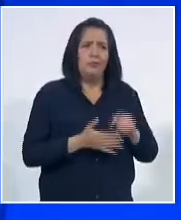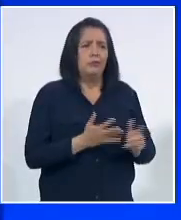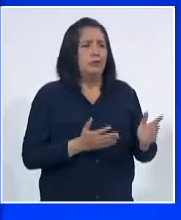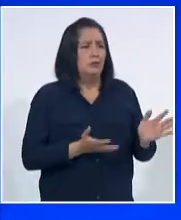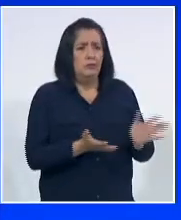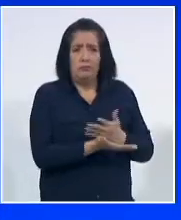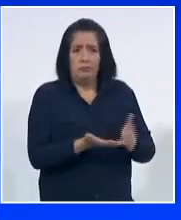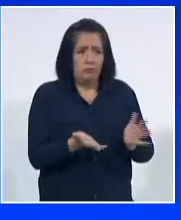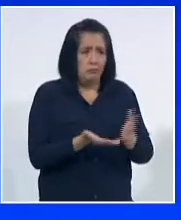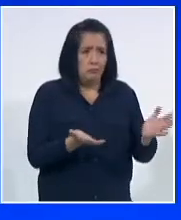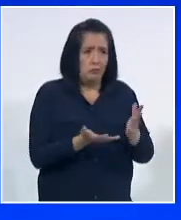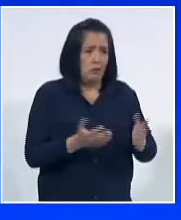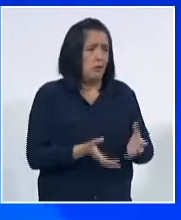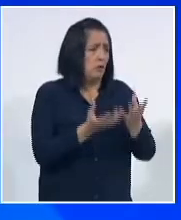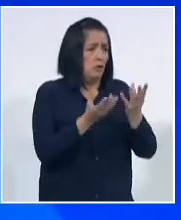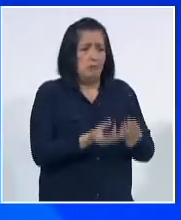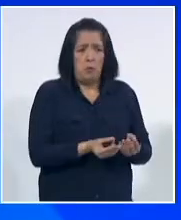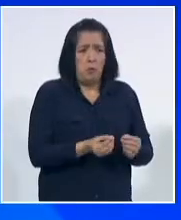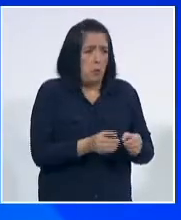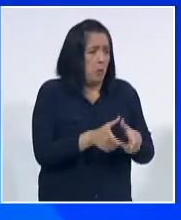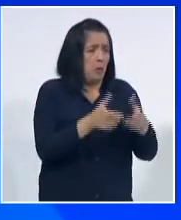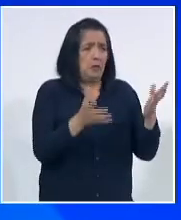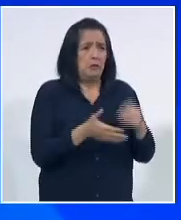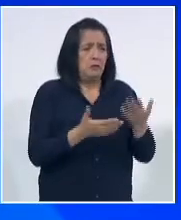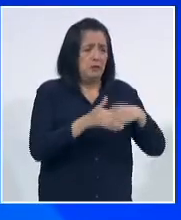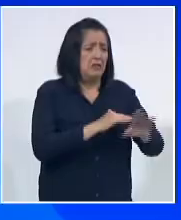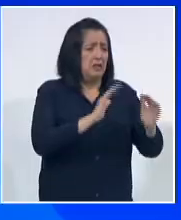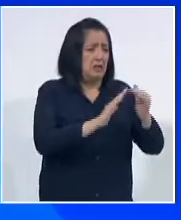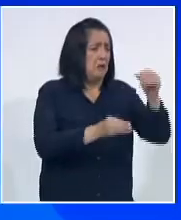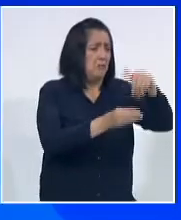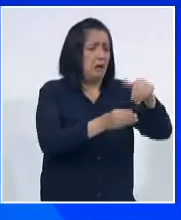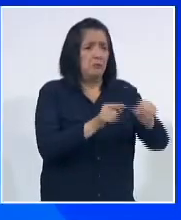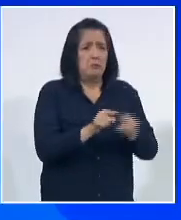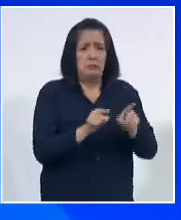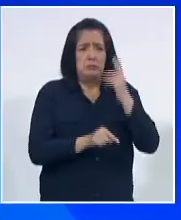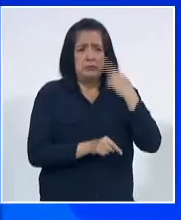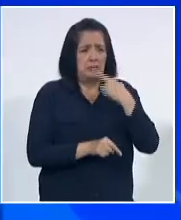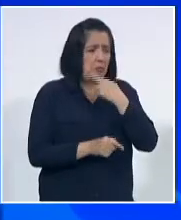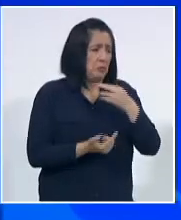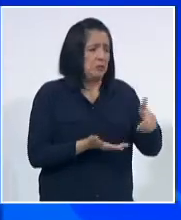hay botines pequeños para ellos ni grandes. Pueden entrar a una agencia bancaria como puede entrar a un restaurante de caldo de